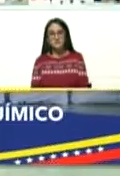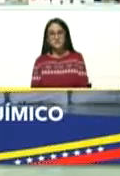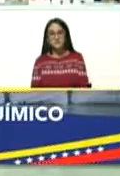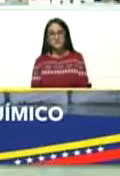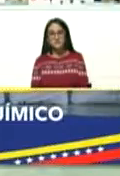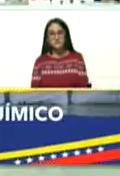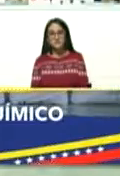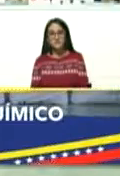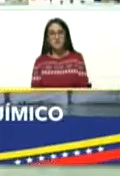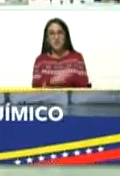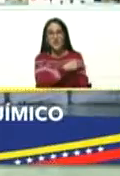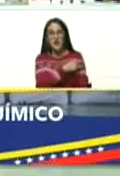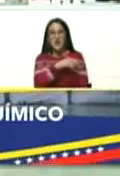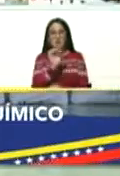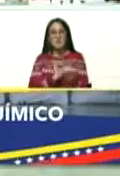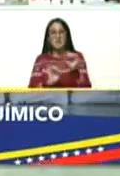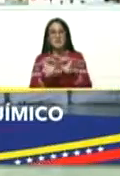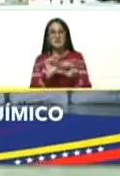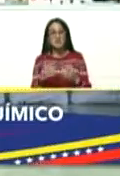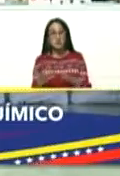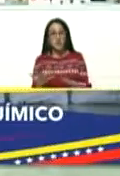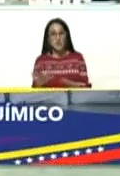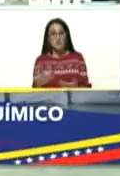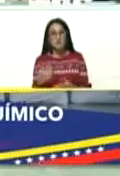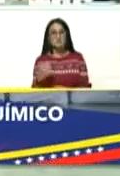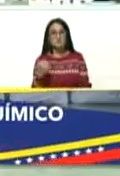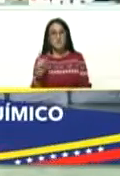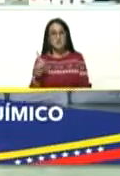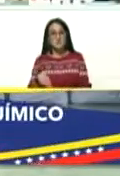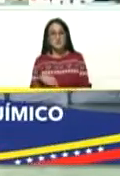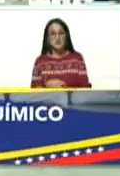Claro, y los delegados de prevención, correcto.